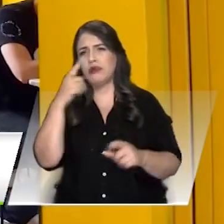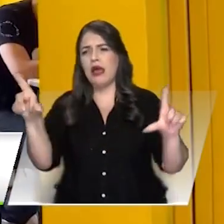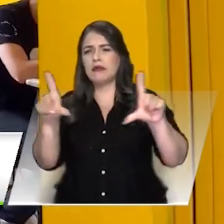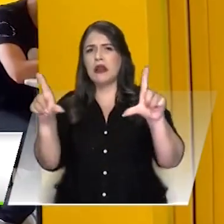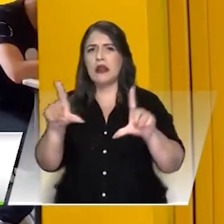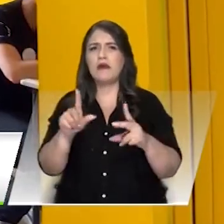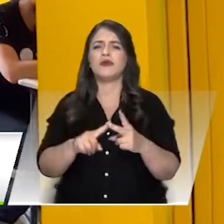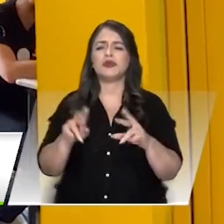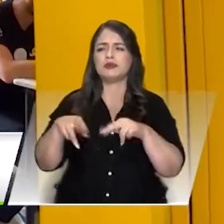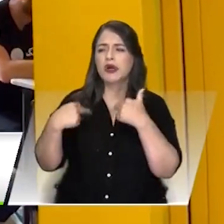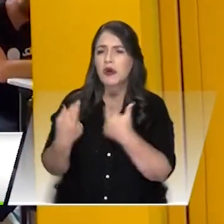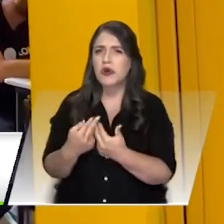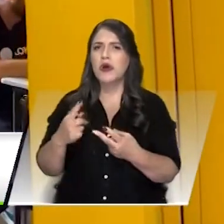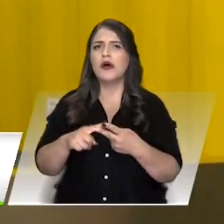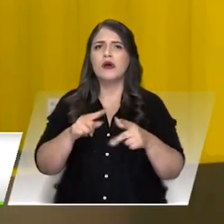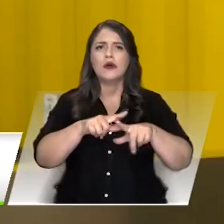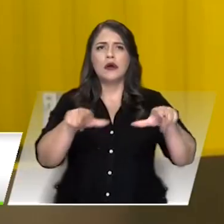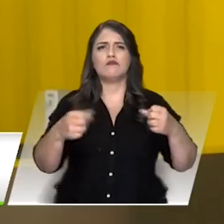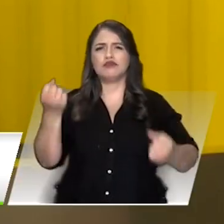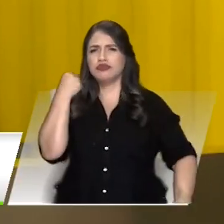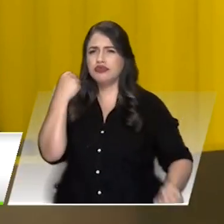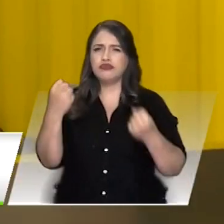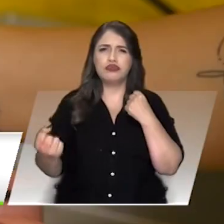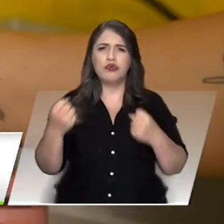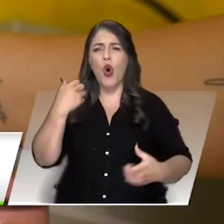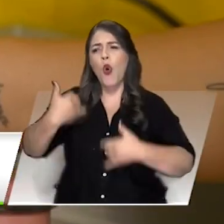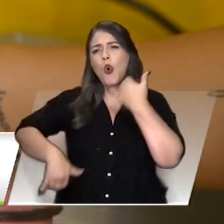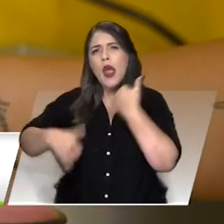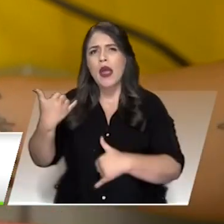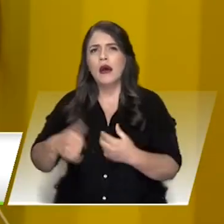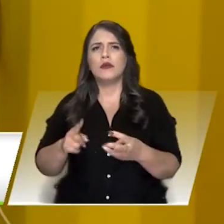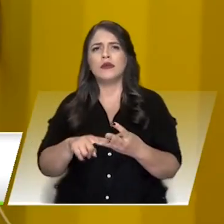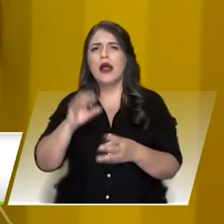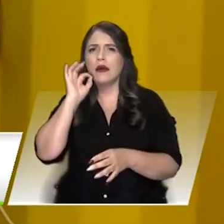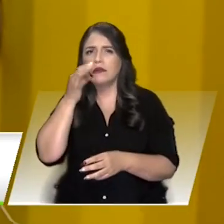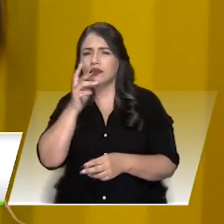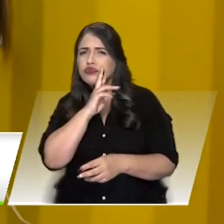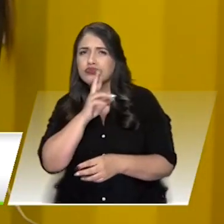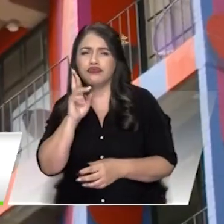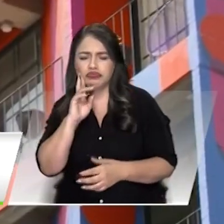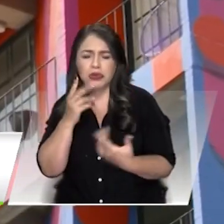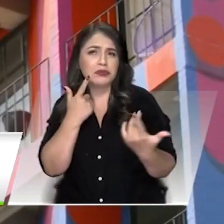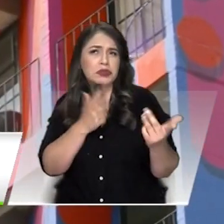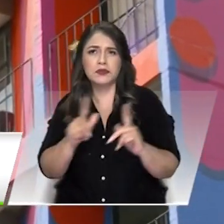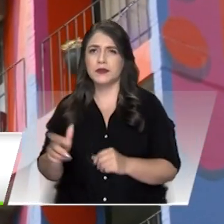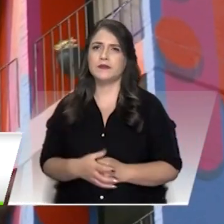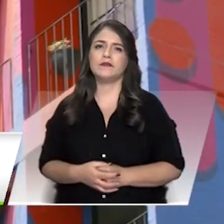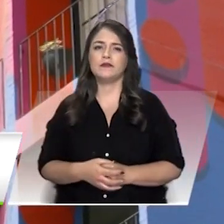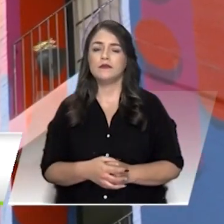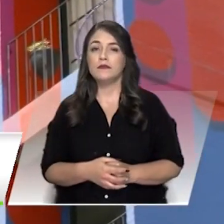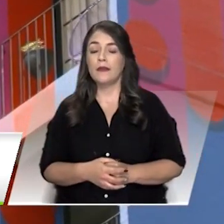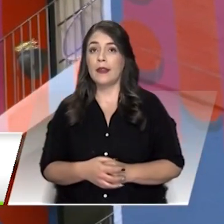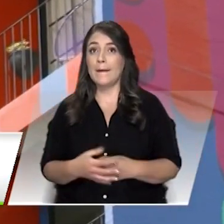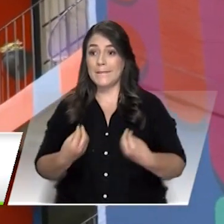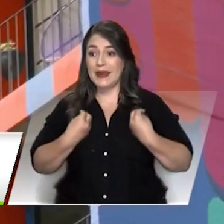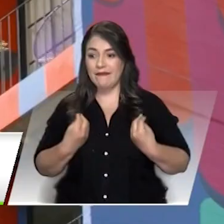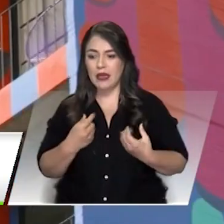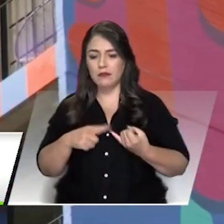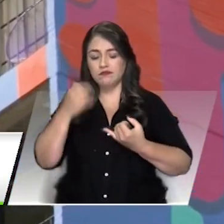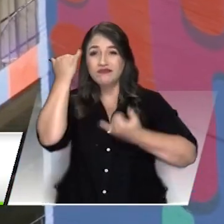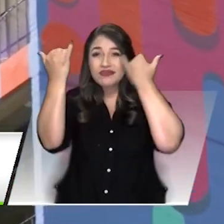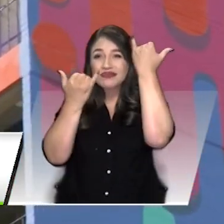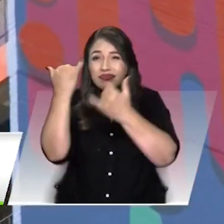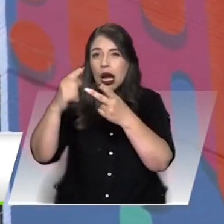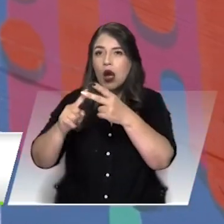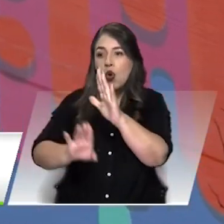y reuniones, áreas para ejercitarse, zona de juegos de mesa, cafetería, entre otros. Vivir, crear y crecer es la